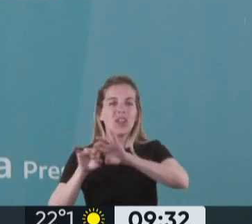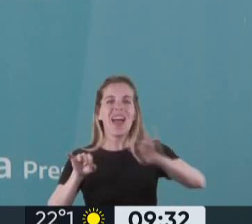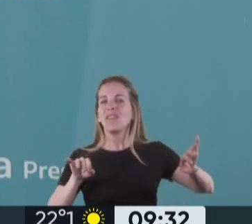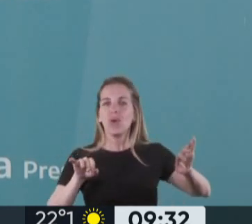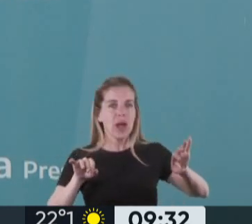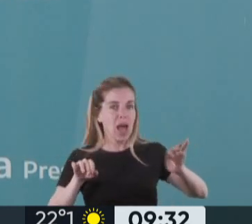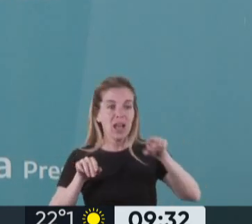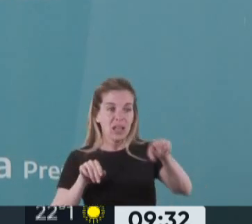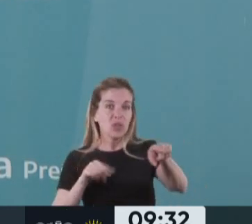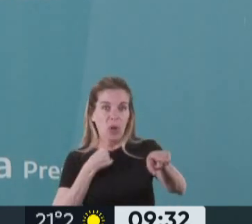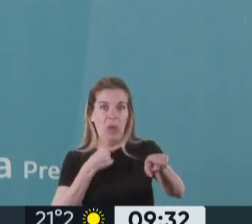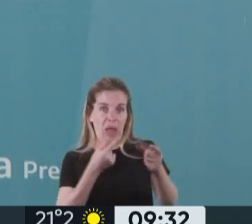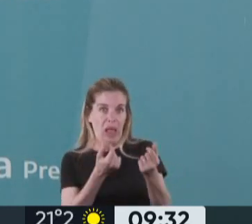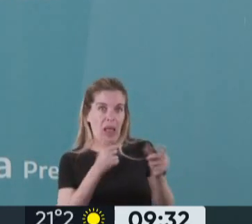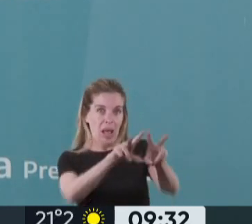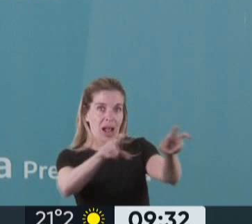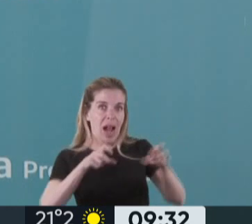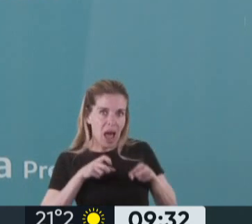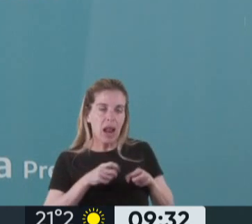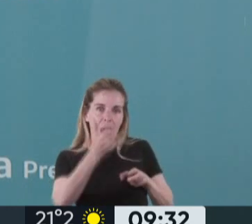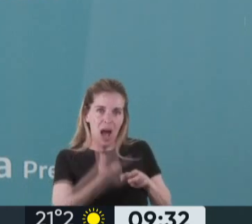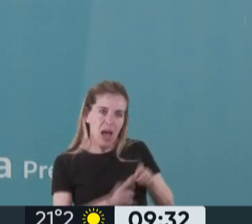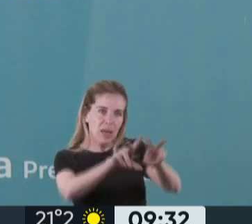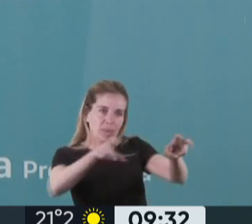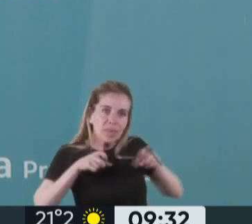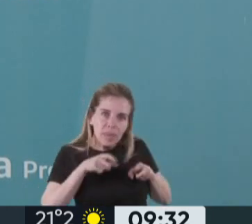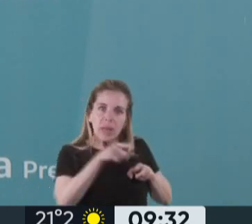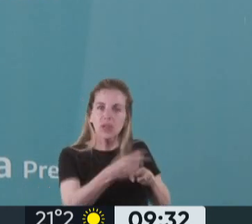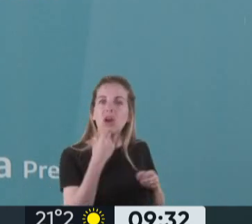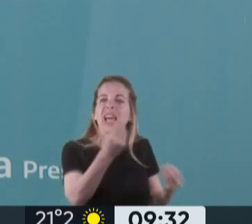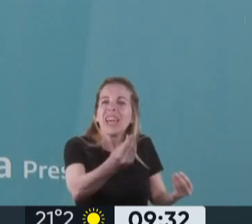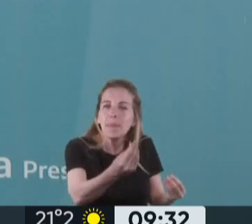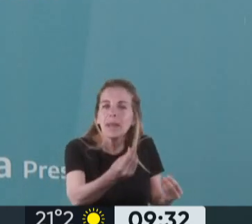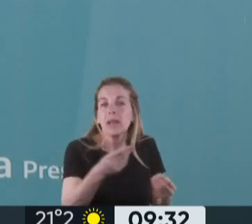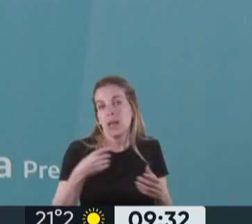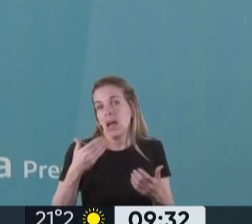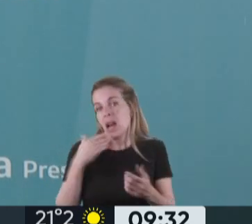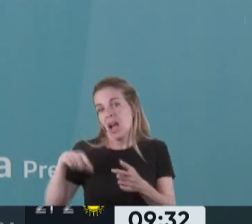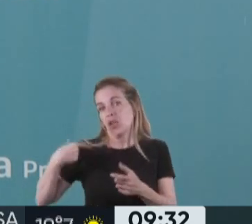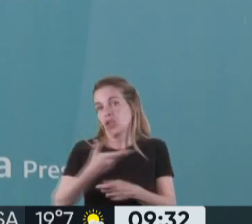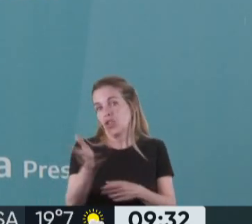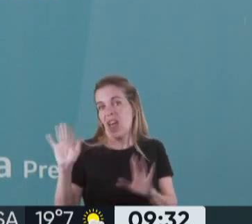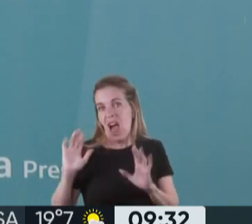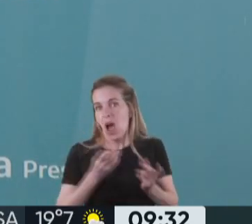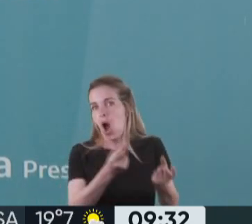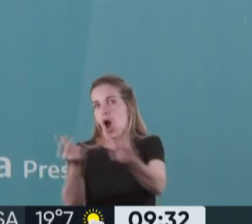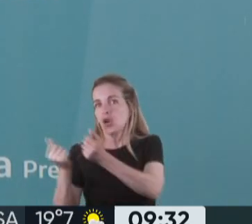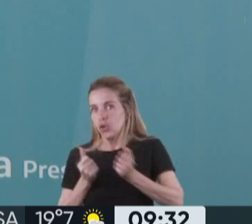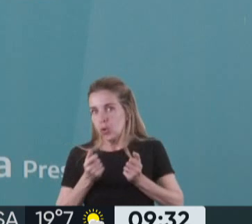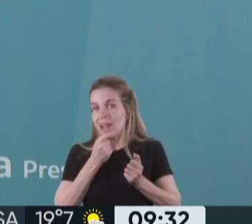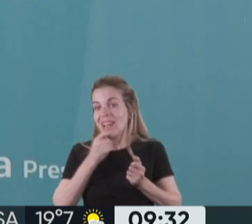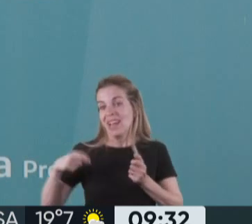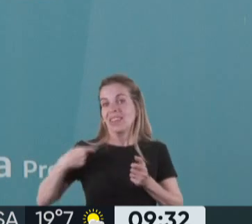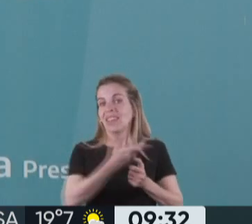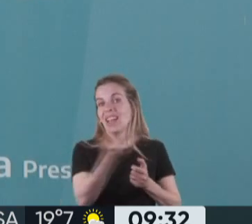ganar y tienen un margen de ganancia extraordinaria, eso es en detrimento del crecimiento de la sociedad argentina en su conjunto, y si la sociedad argentina